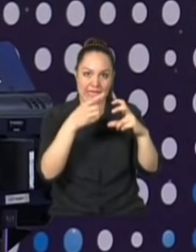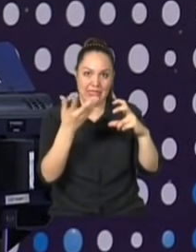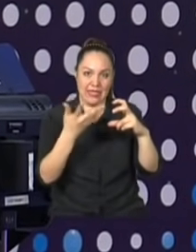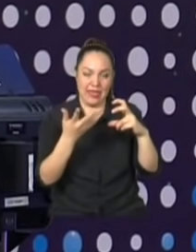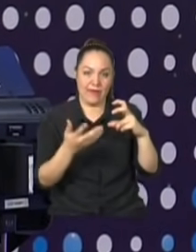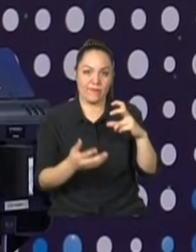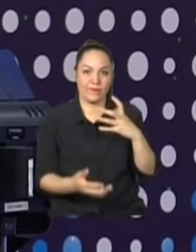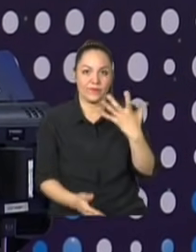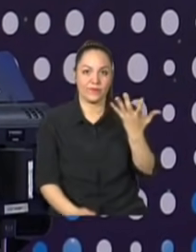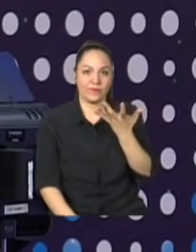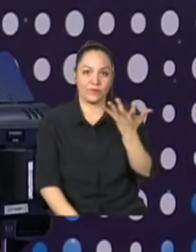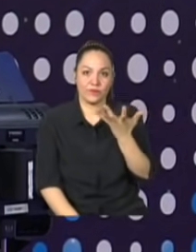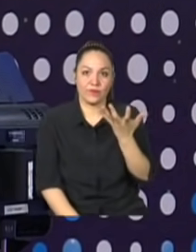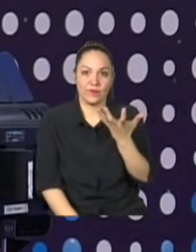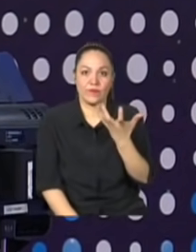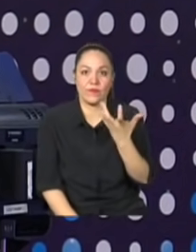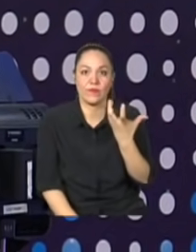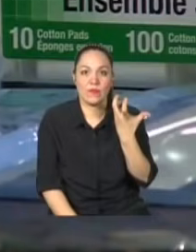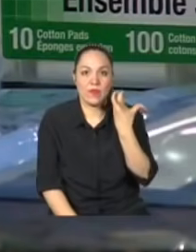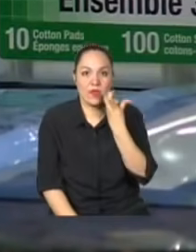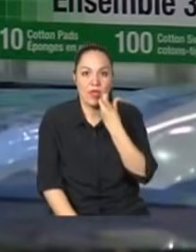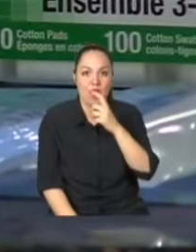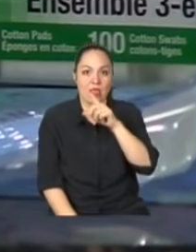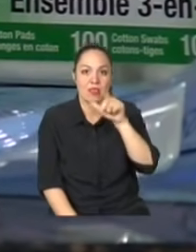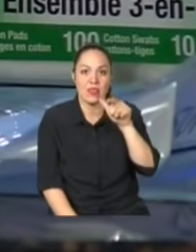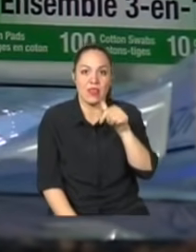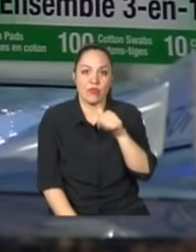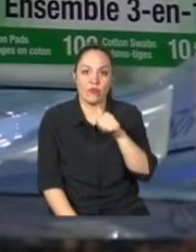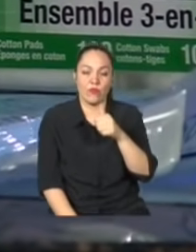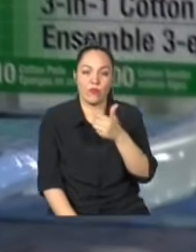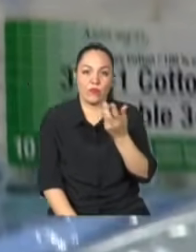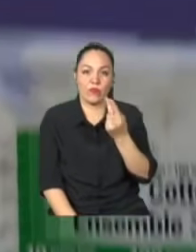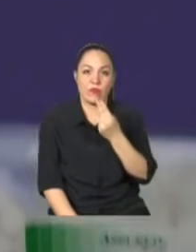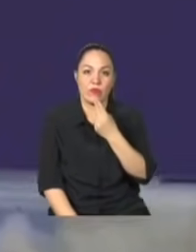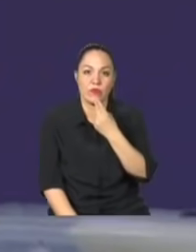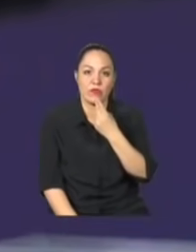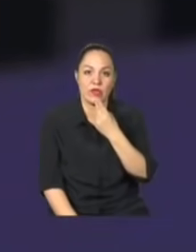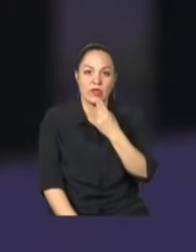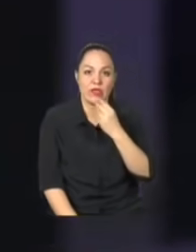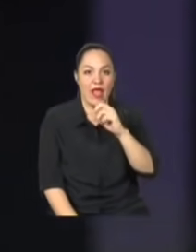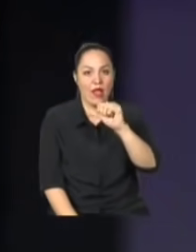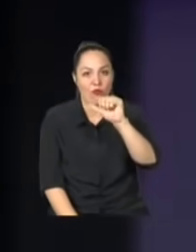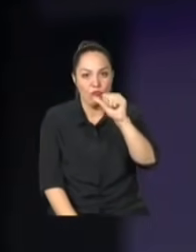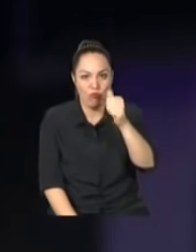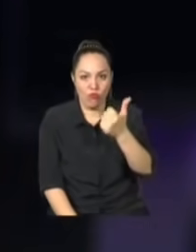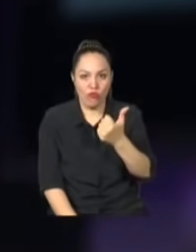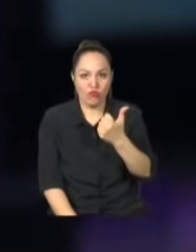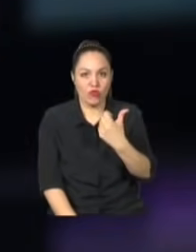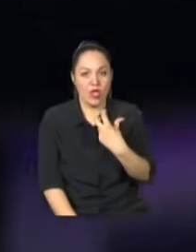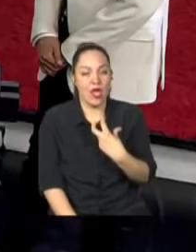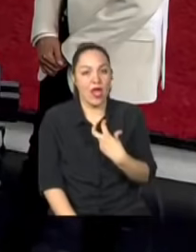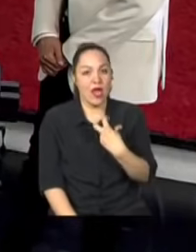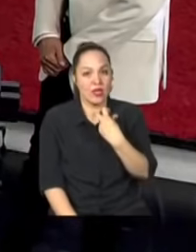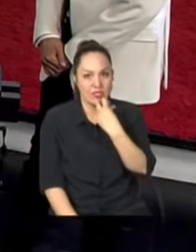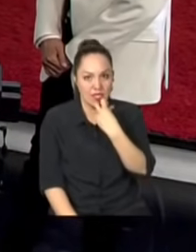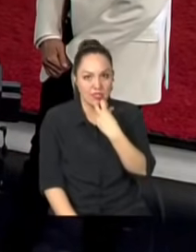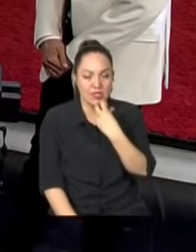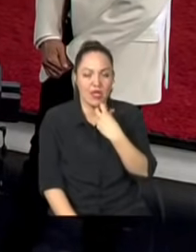es. Muy bien. Posteriormente vamos a utilizar una anestesia inyectada. Muy bien.